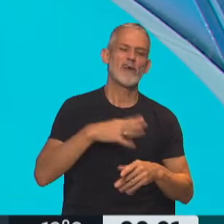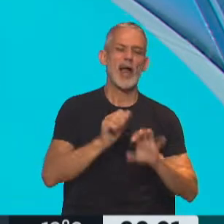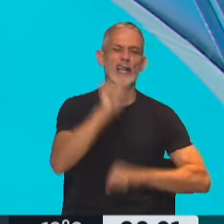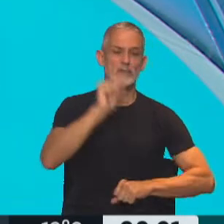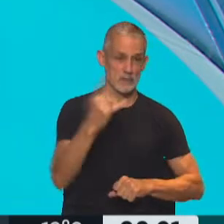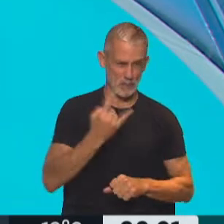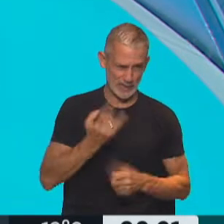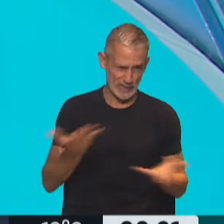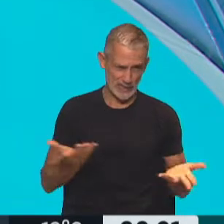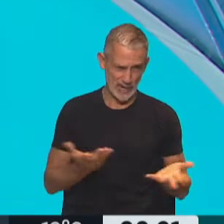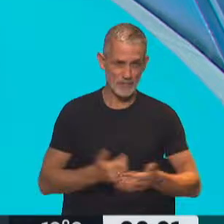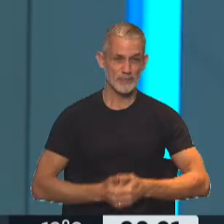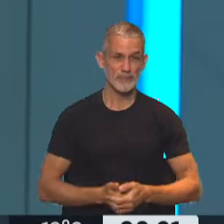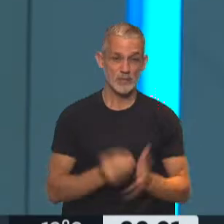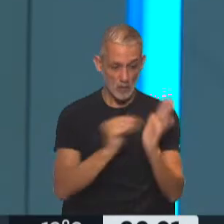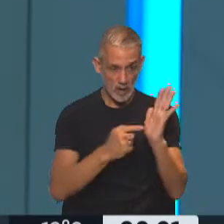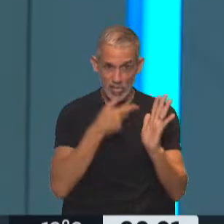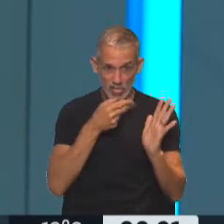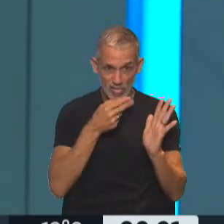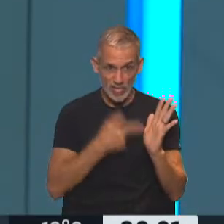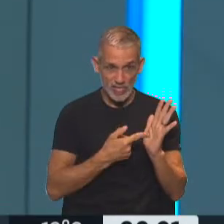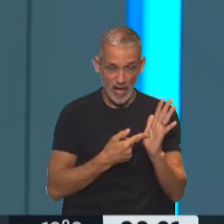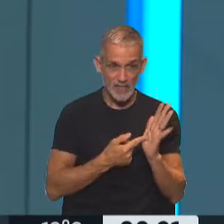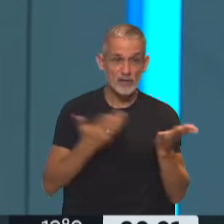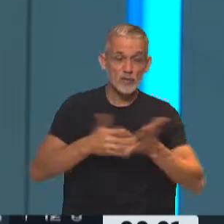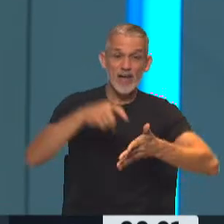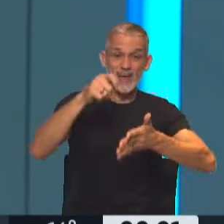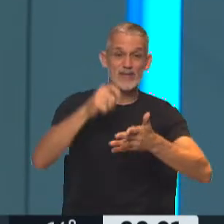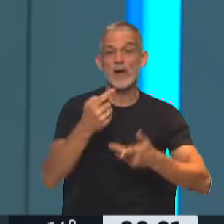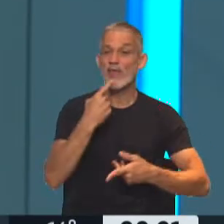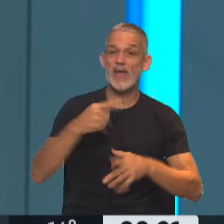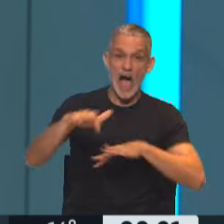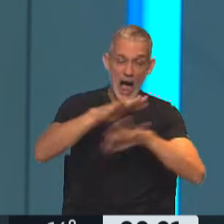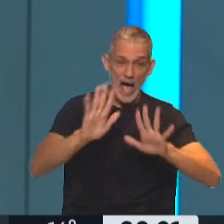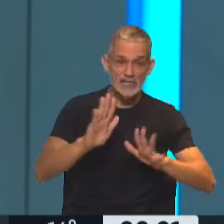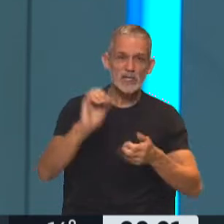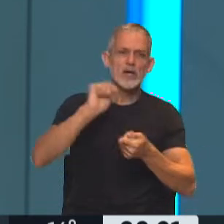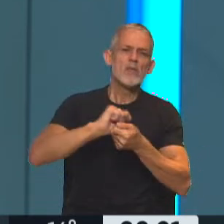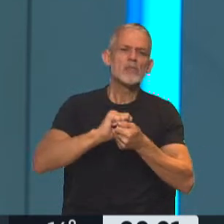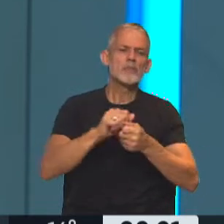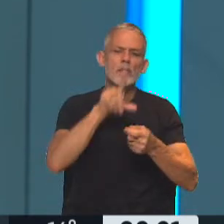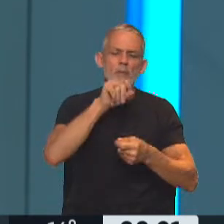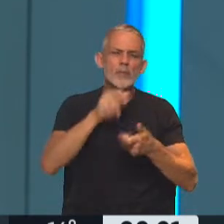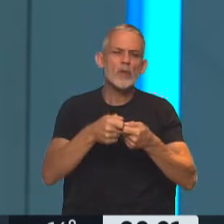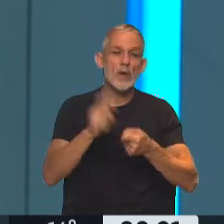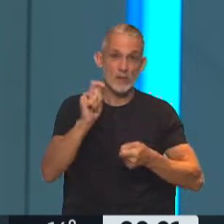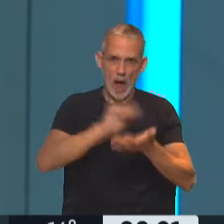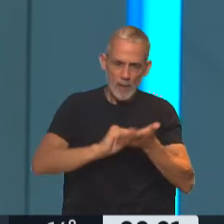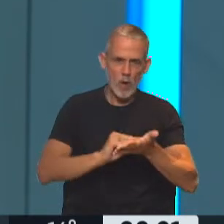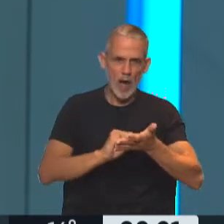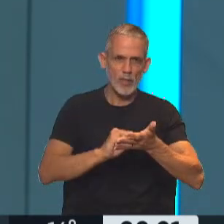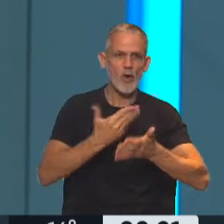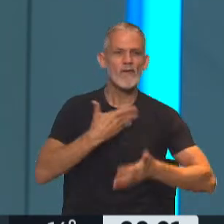Es mentira, sí es cierto. Y lo más grave es que esta afirmación la publica a través de su cuenta de Twitter un abogado,